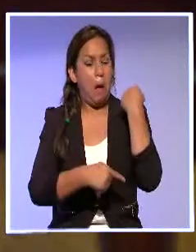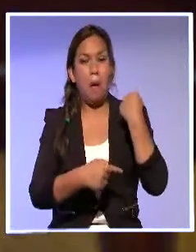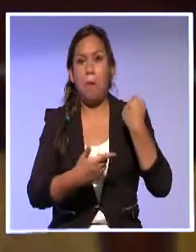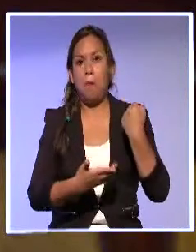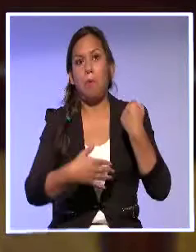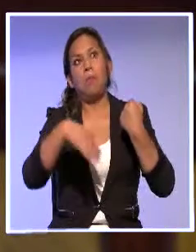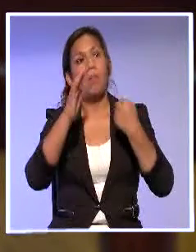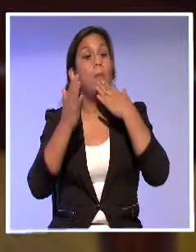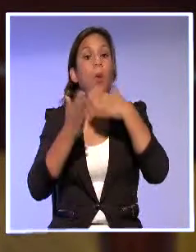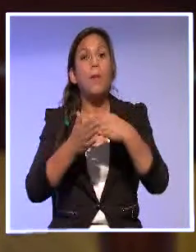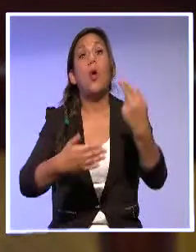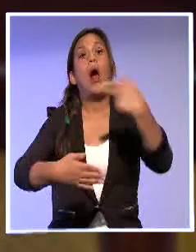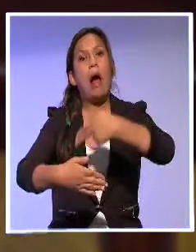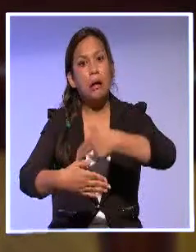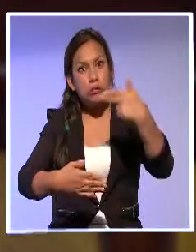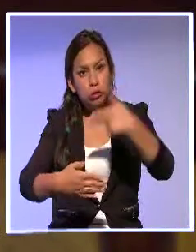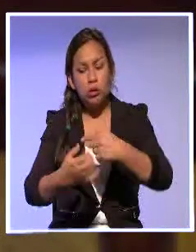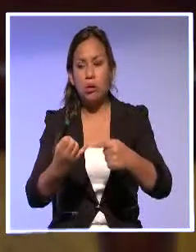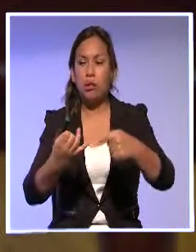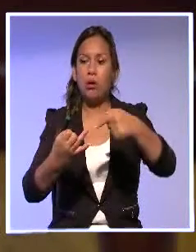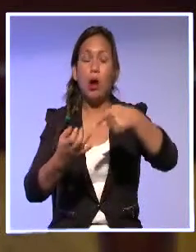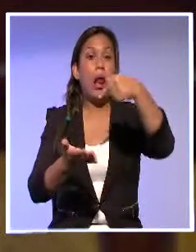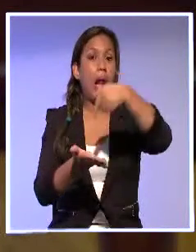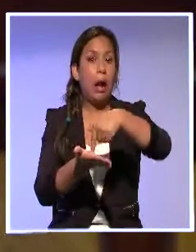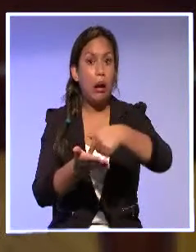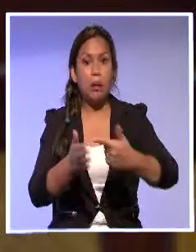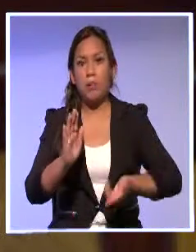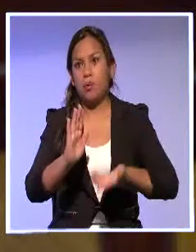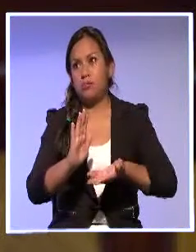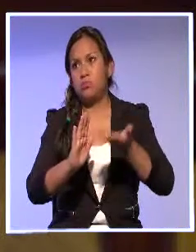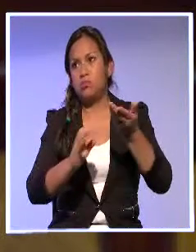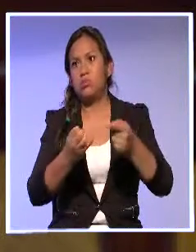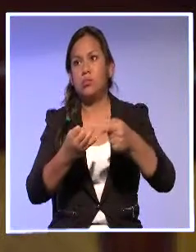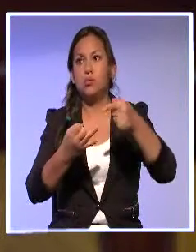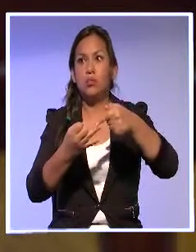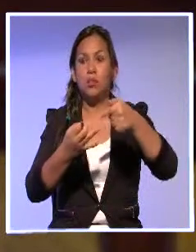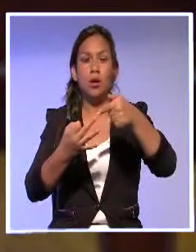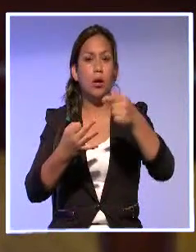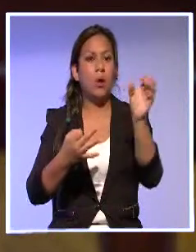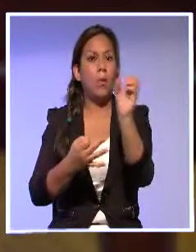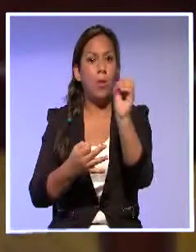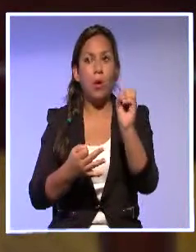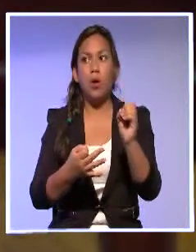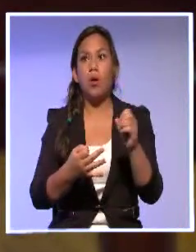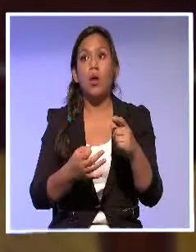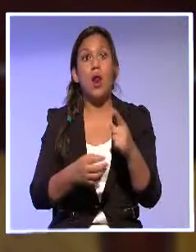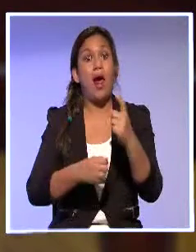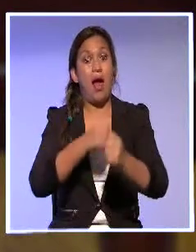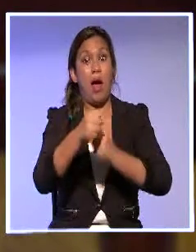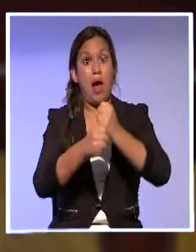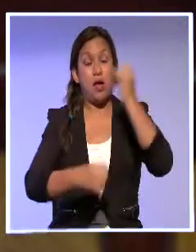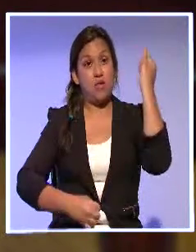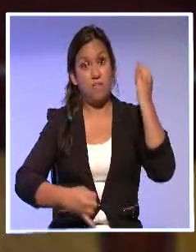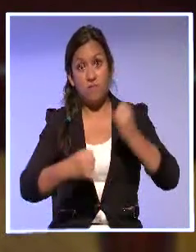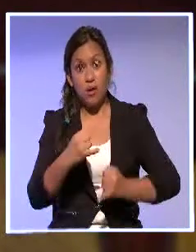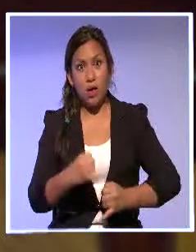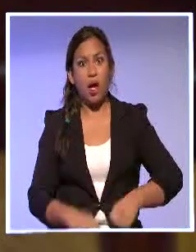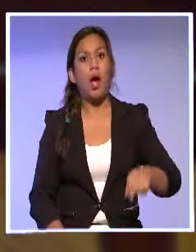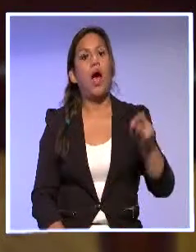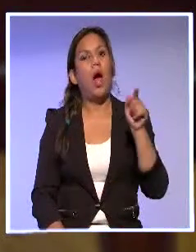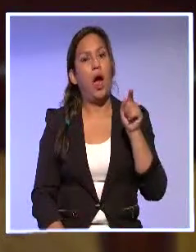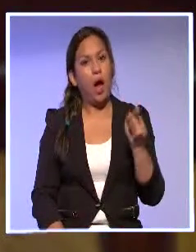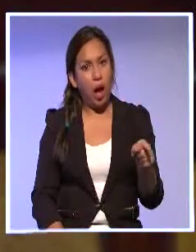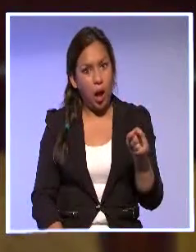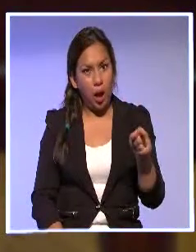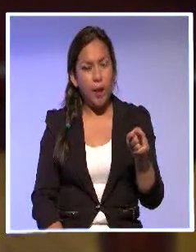subía la gasolina subían el iva y sobre todo por ejemplo los paquetazos a fin de año no había un año en que no se